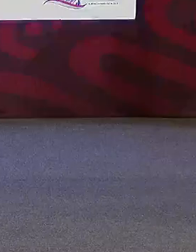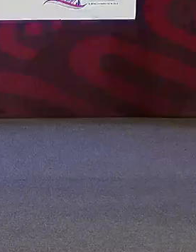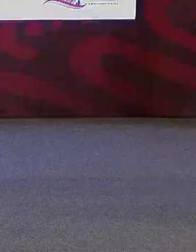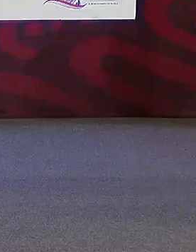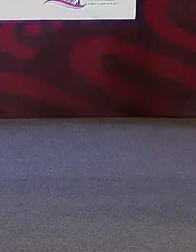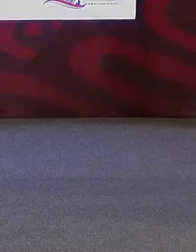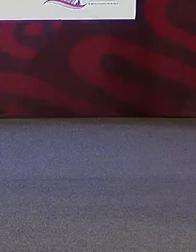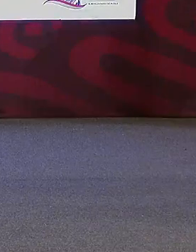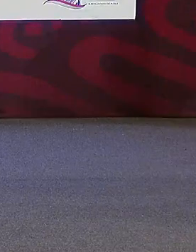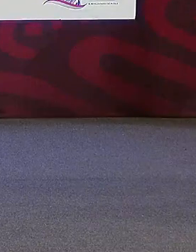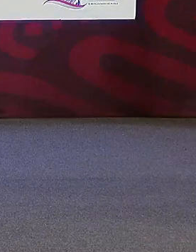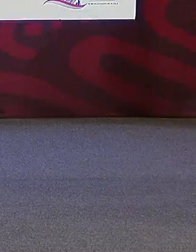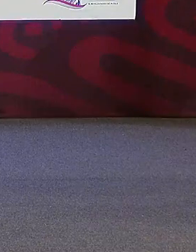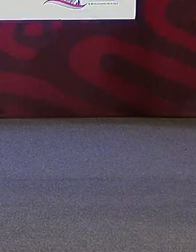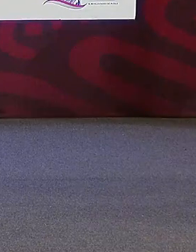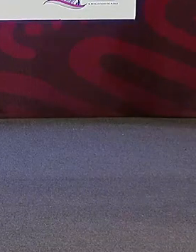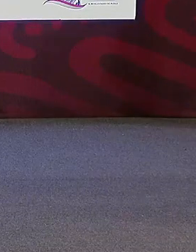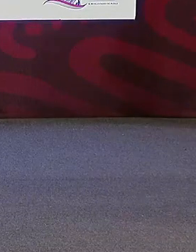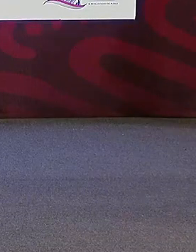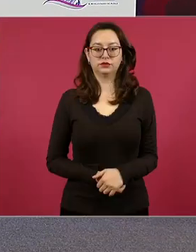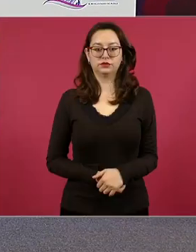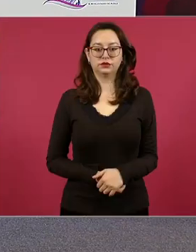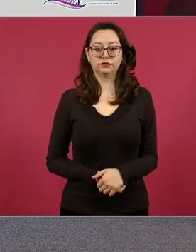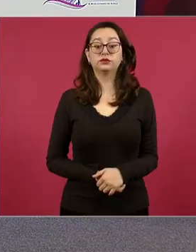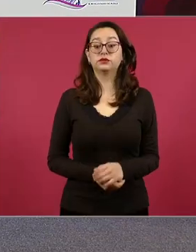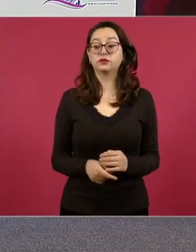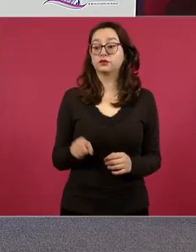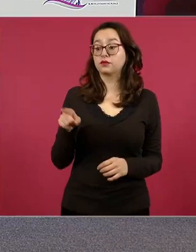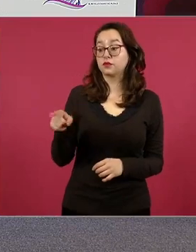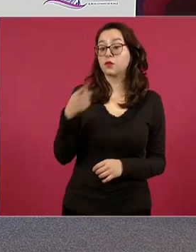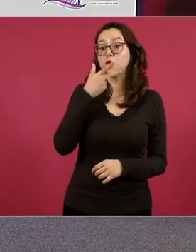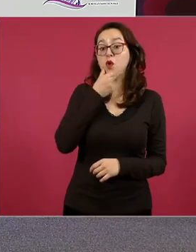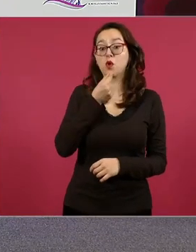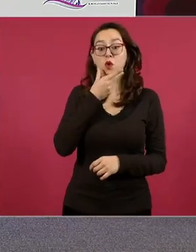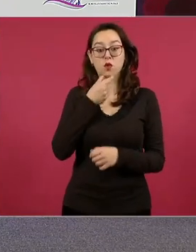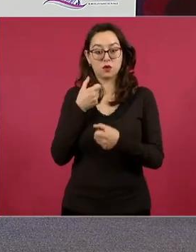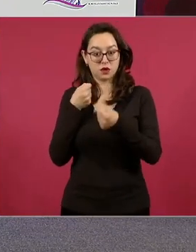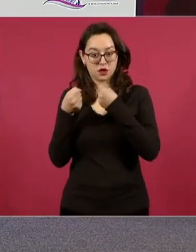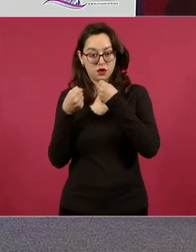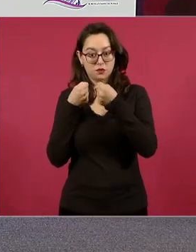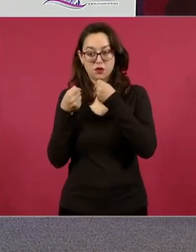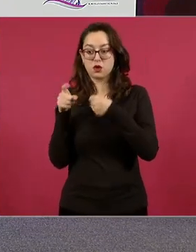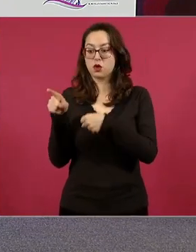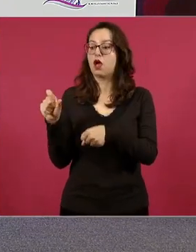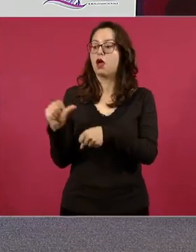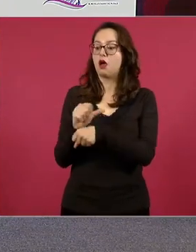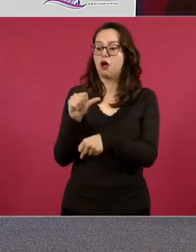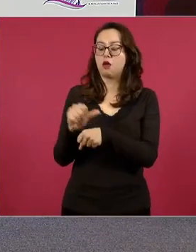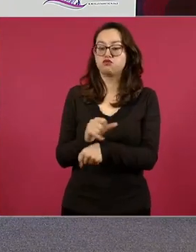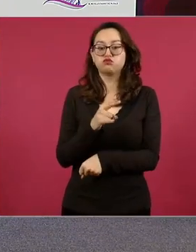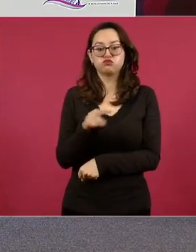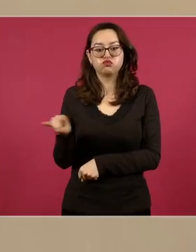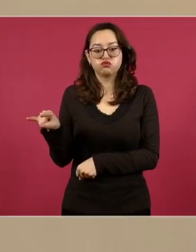haciendo uso de arma de fuego, habrían prohibido de la vida al periodista cuando ese circulaba en su vehículo en